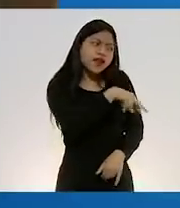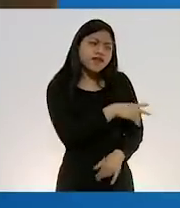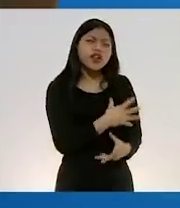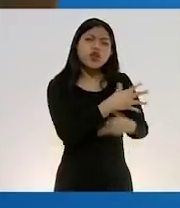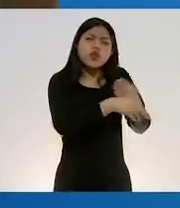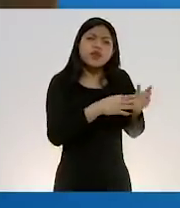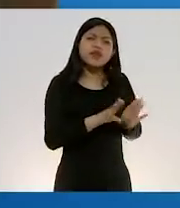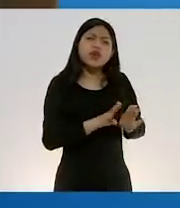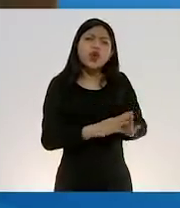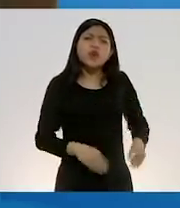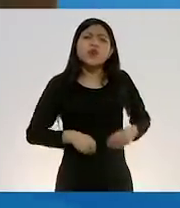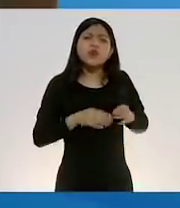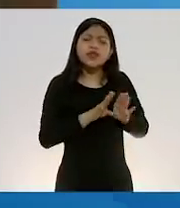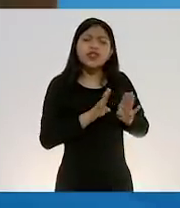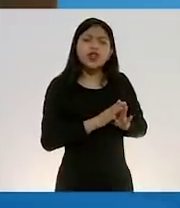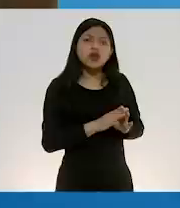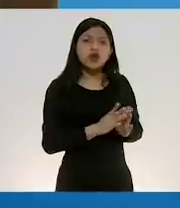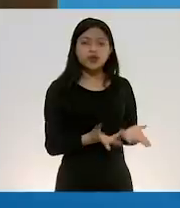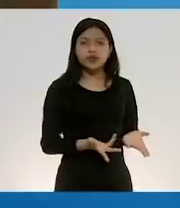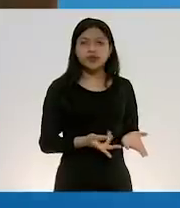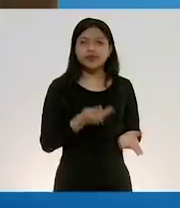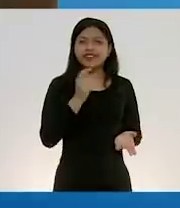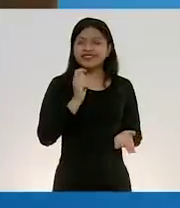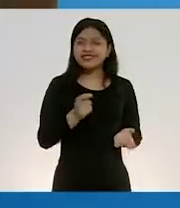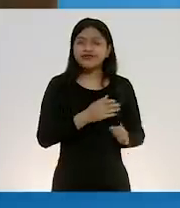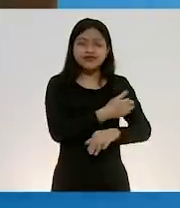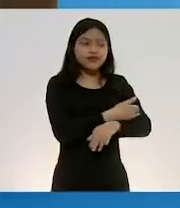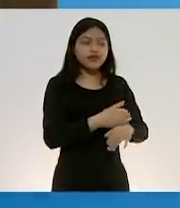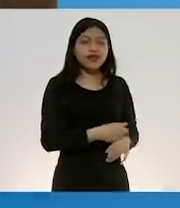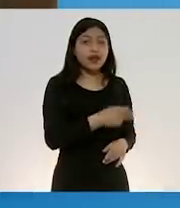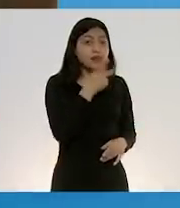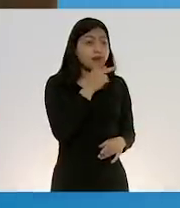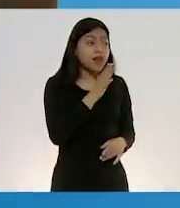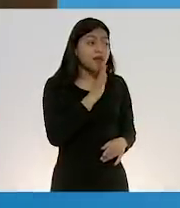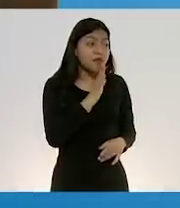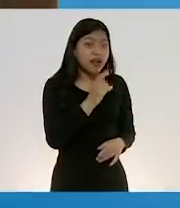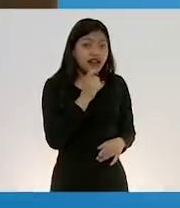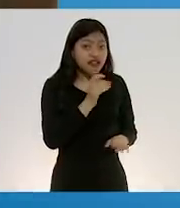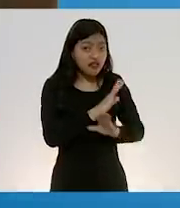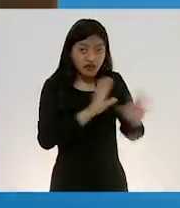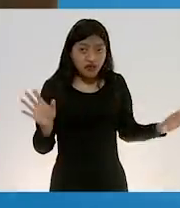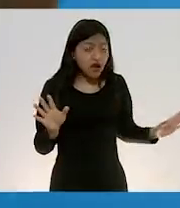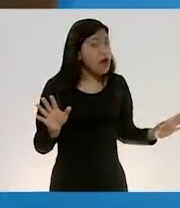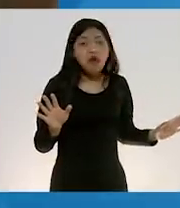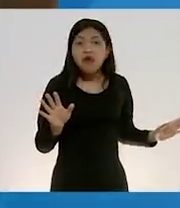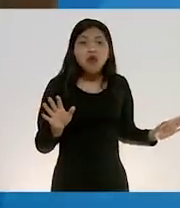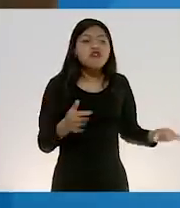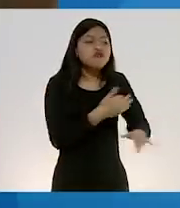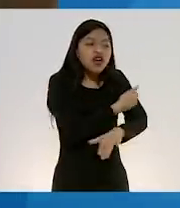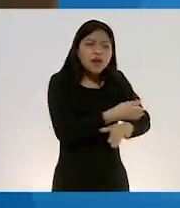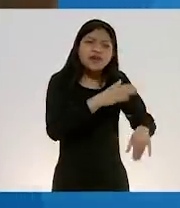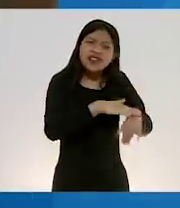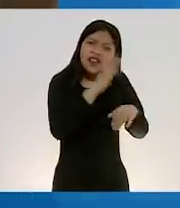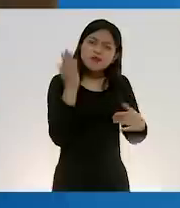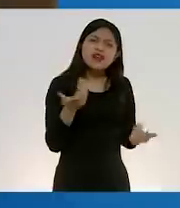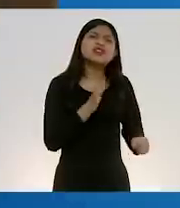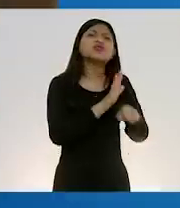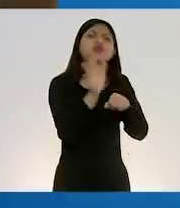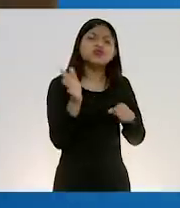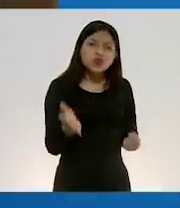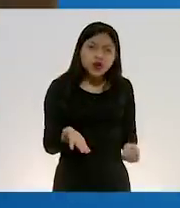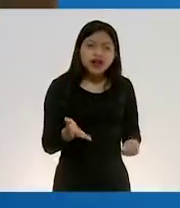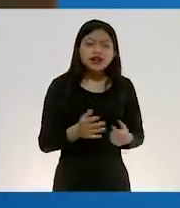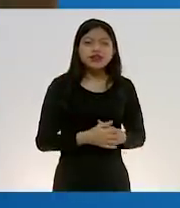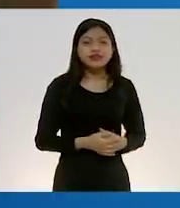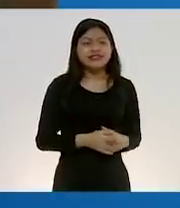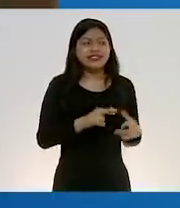significa olvidarse de la mamá, el papá y el niño. Hay otro tipo de lazos familiares, tanto así que